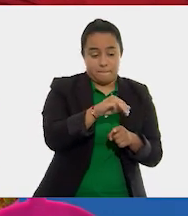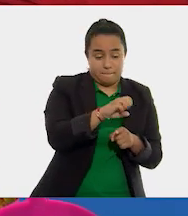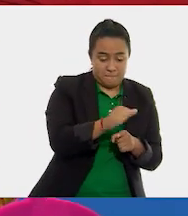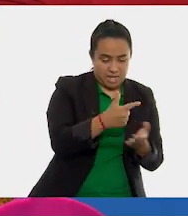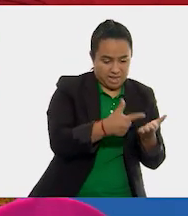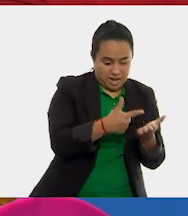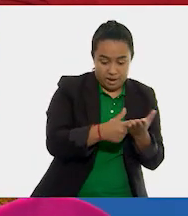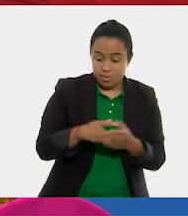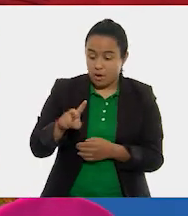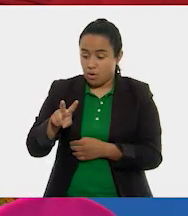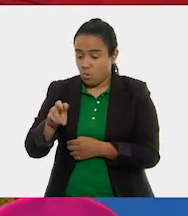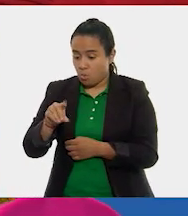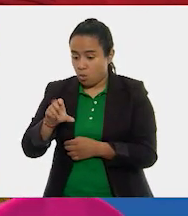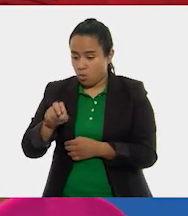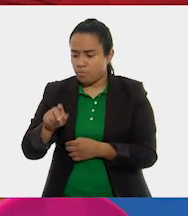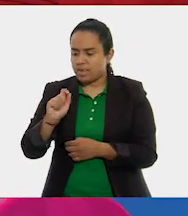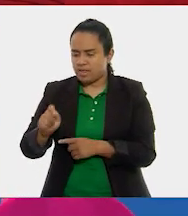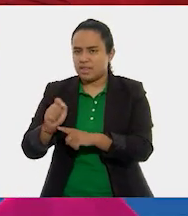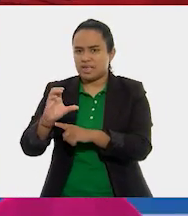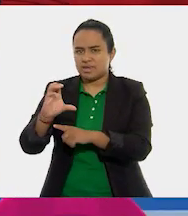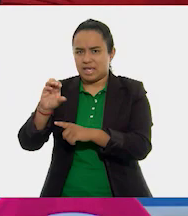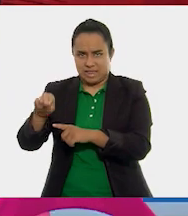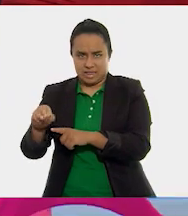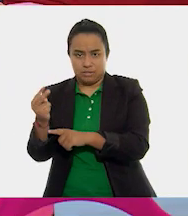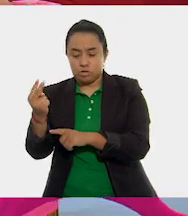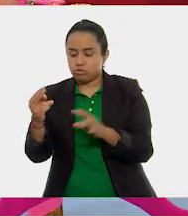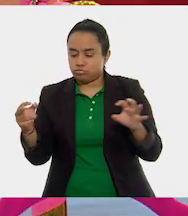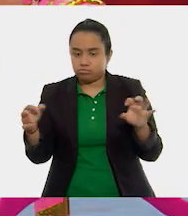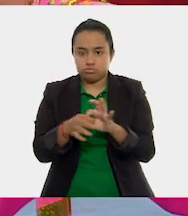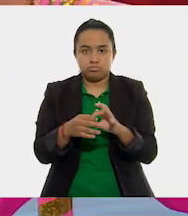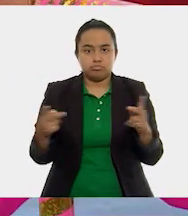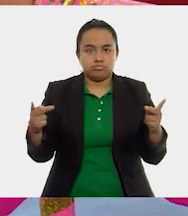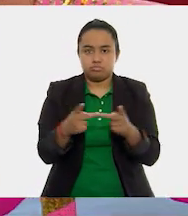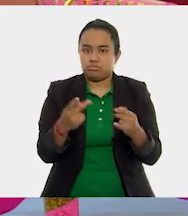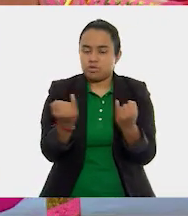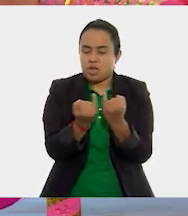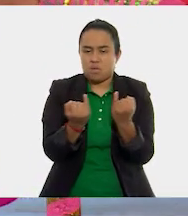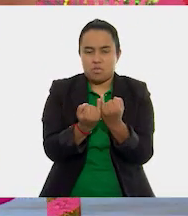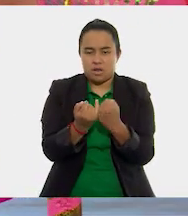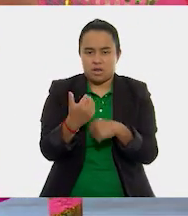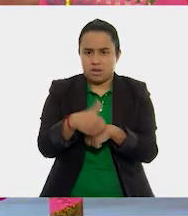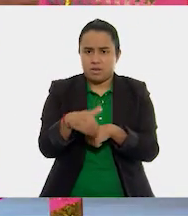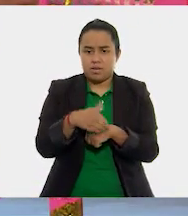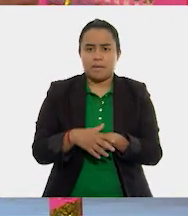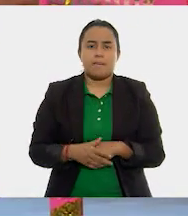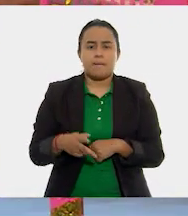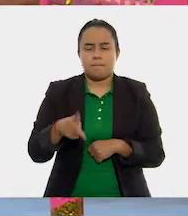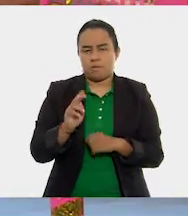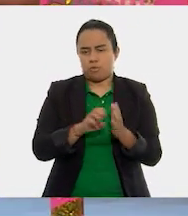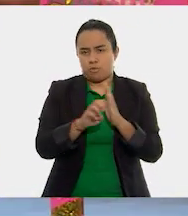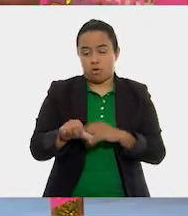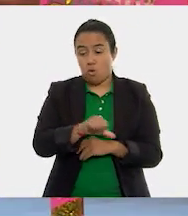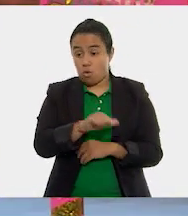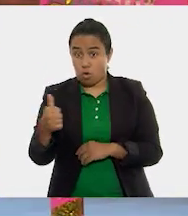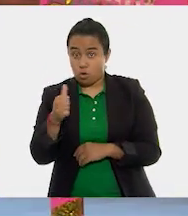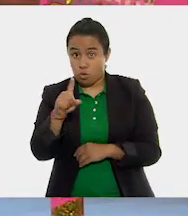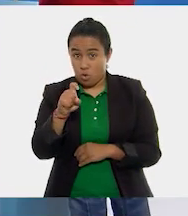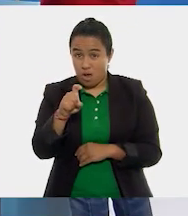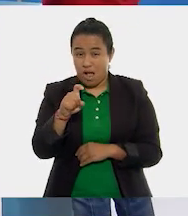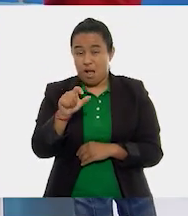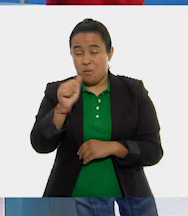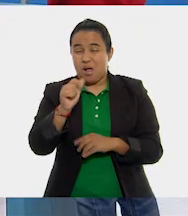y el volumen medido en centímetros cúbicos coincidirán numéricamente. Pero en otros líquidos esto no